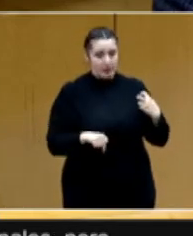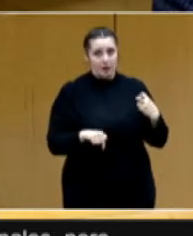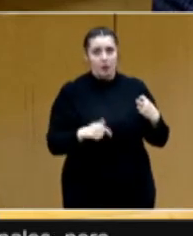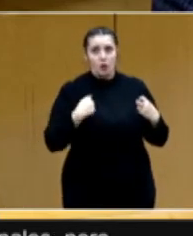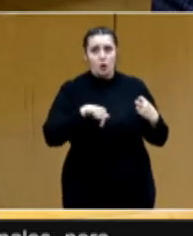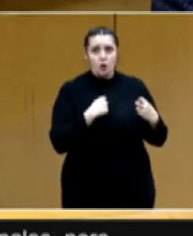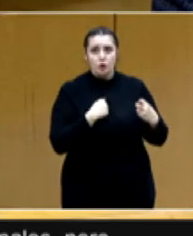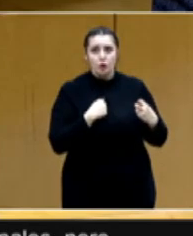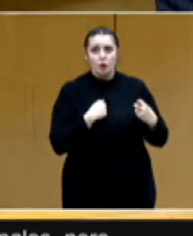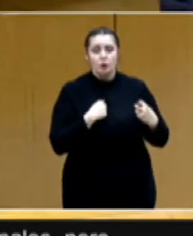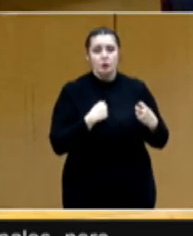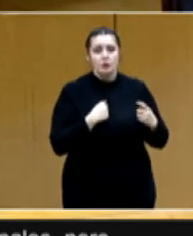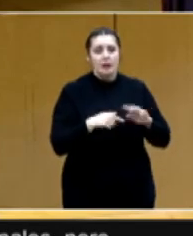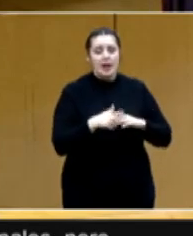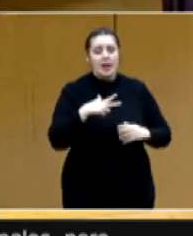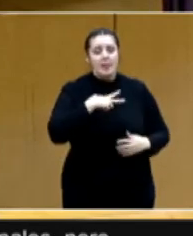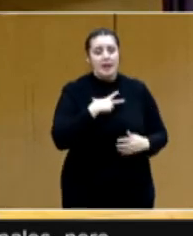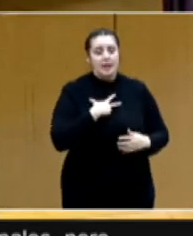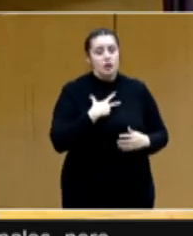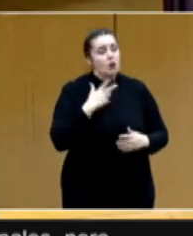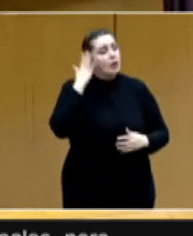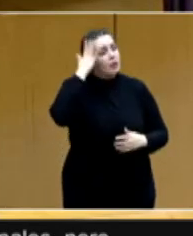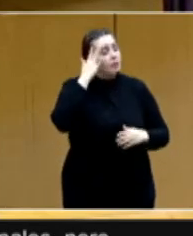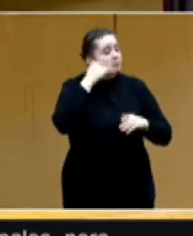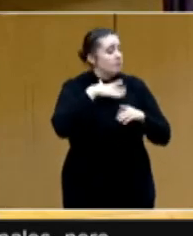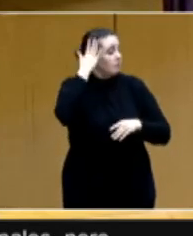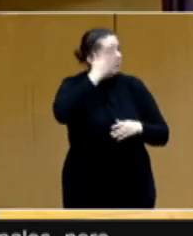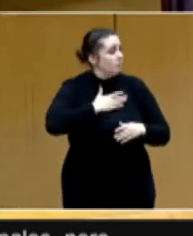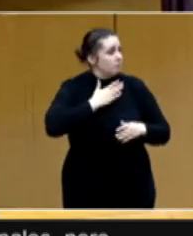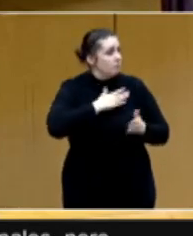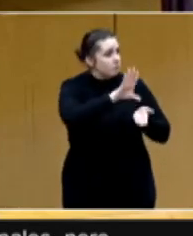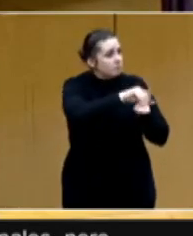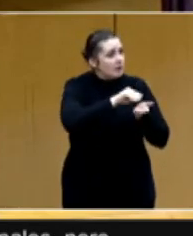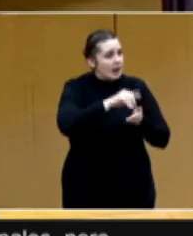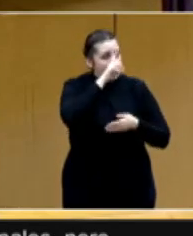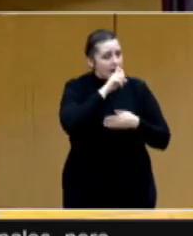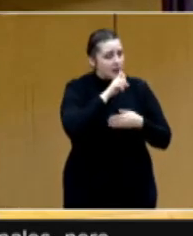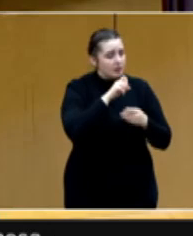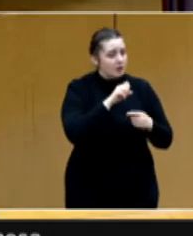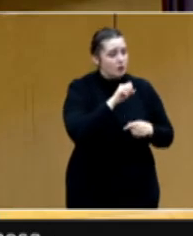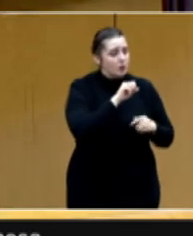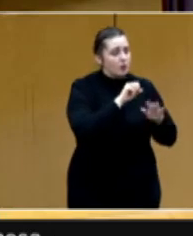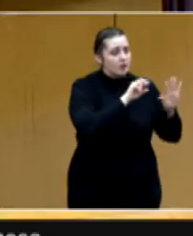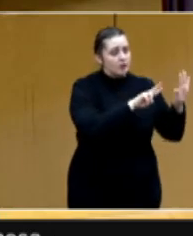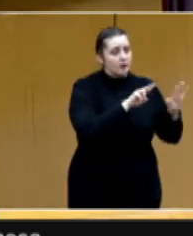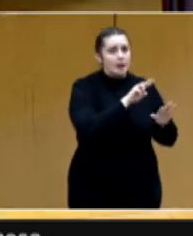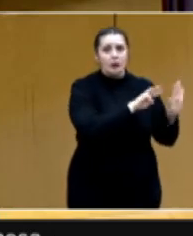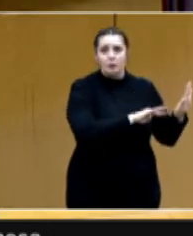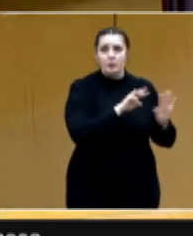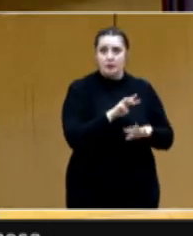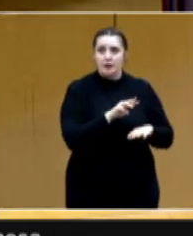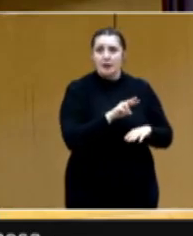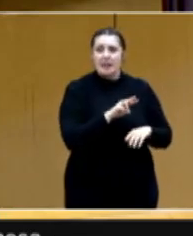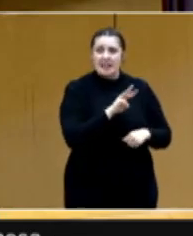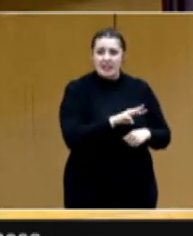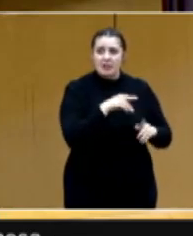compilación de derecho civil foral desde el año 73 que algún humano de alguna manera codificaba el Derecho civil propio histórico en este